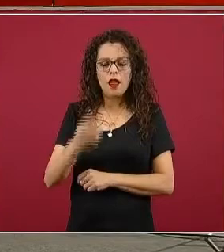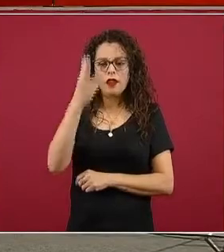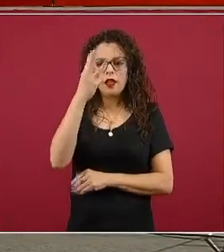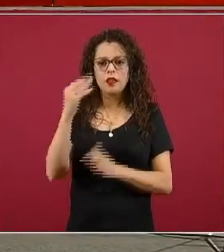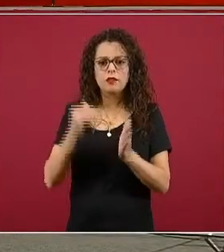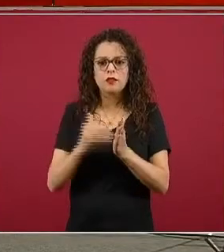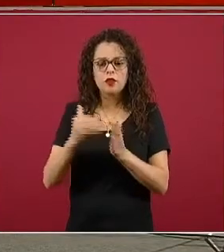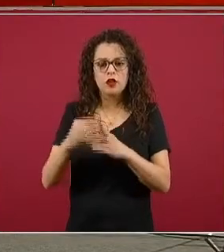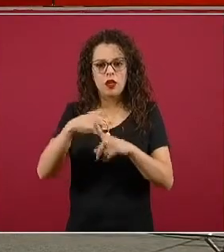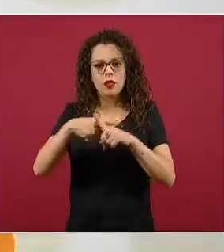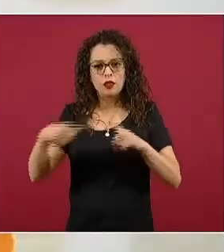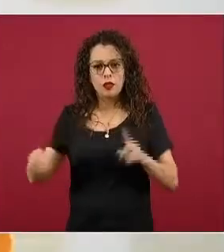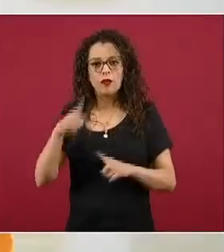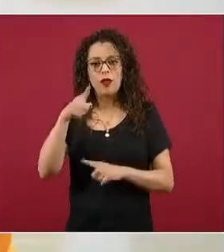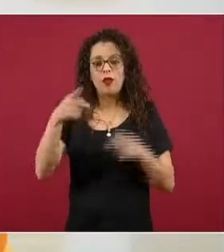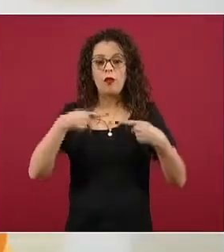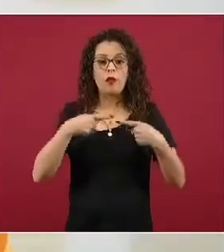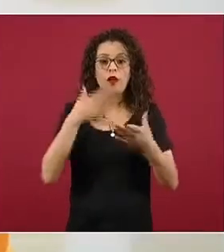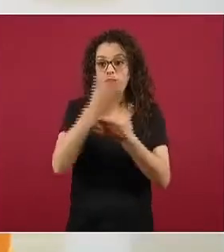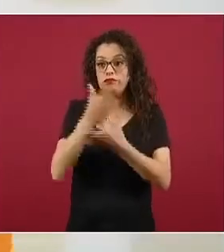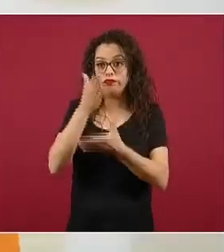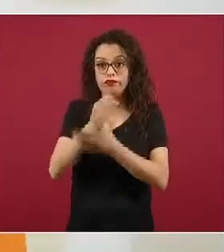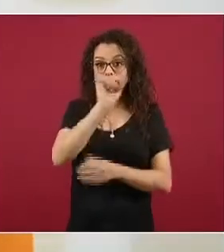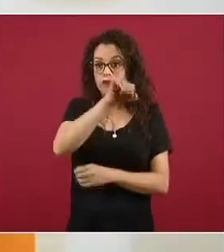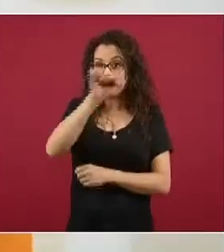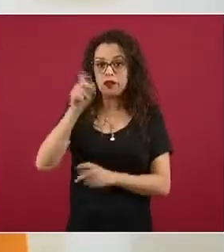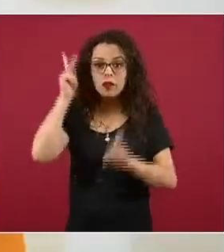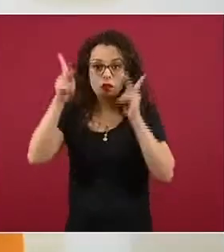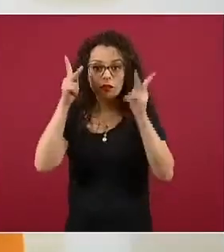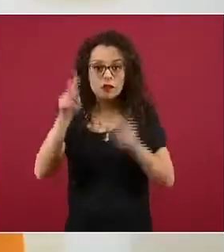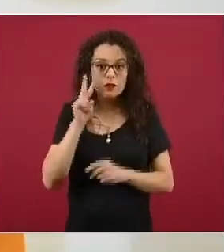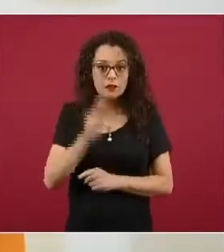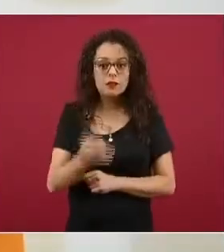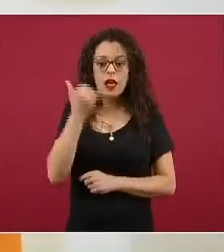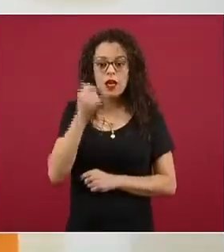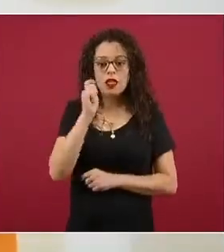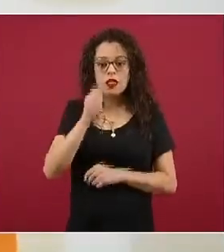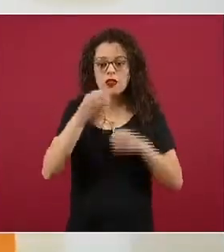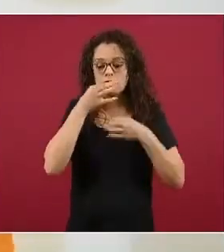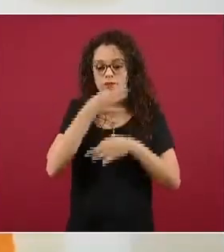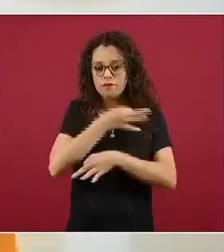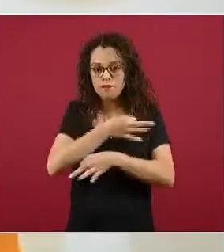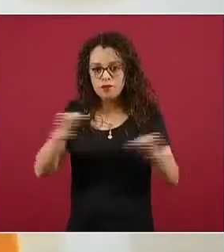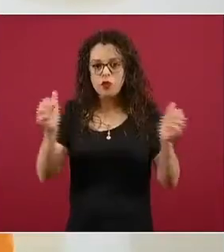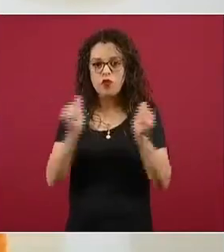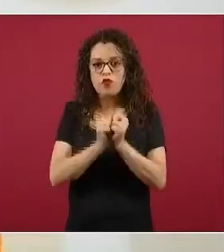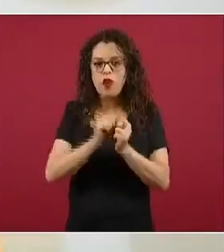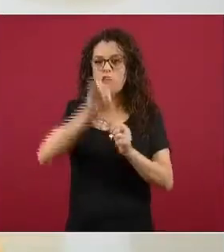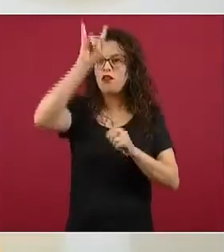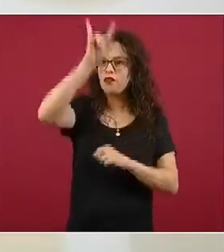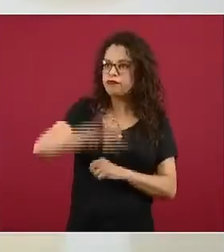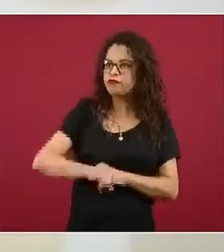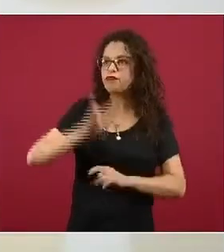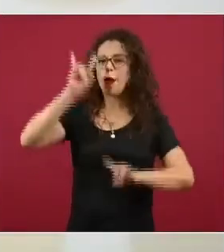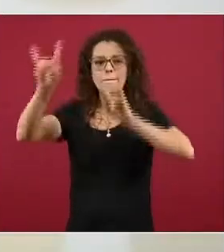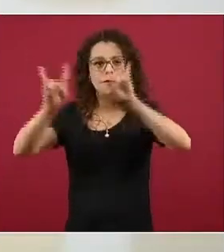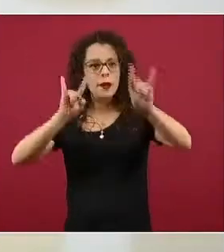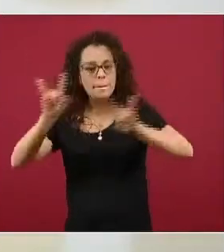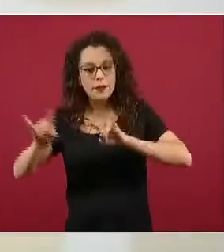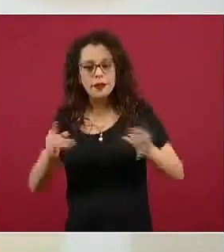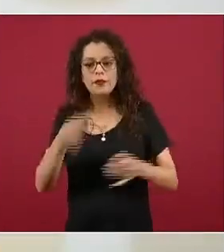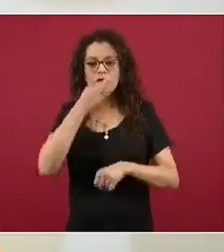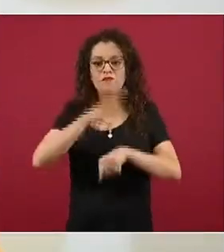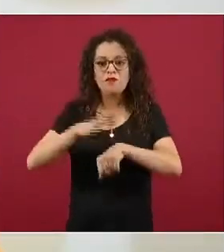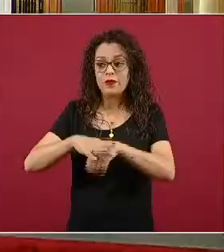de casas visitadas, y las campañas de información local con perifoneo, carteles, lonas, señalando zonas de